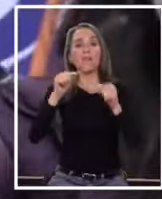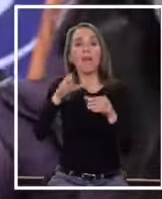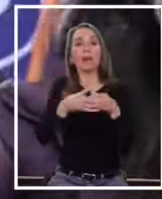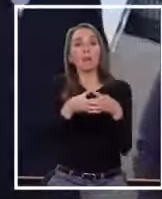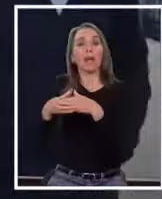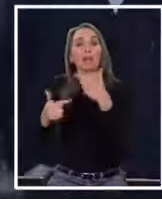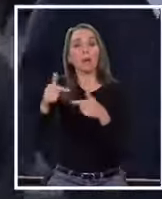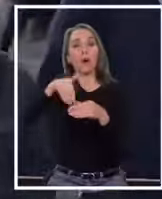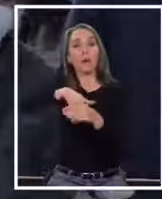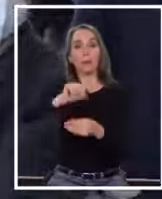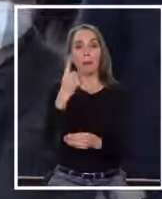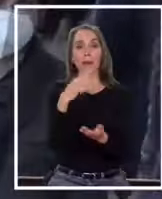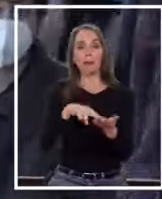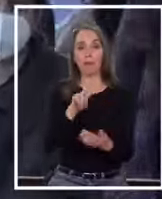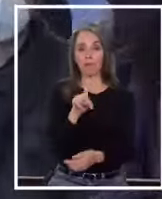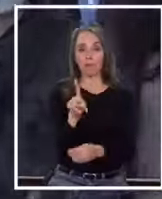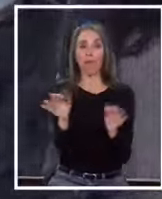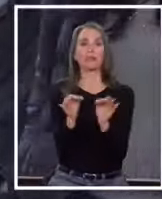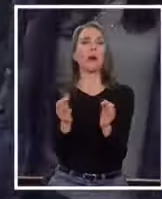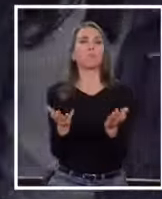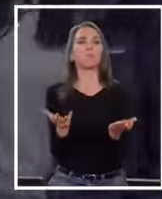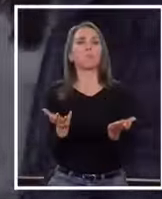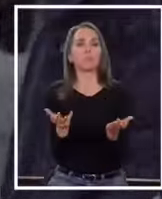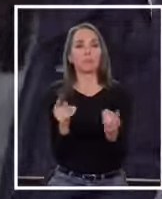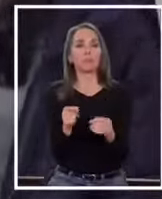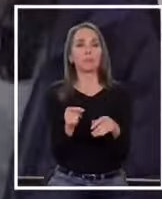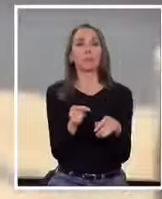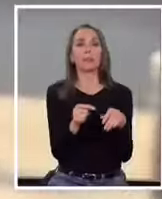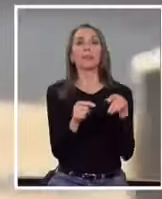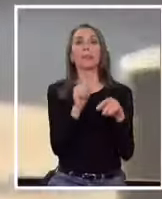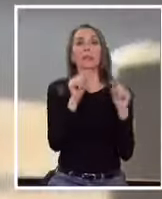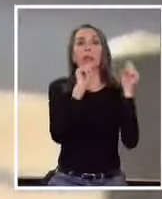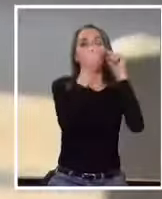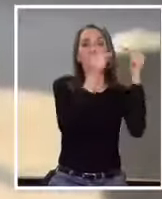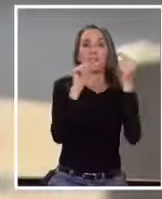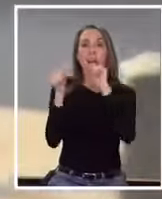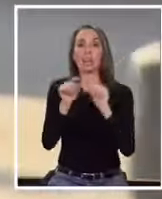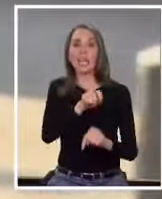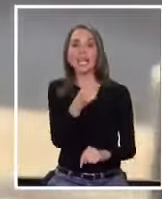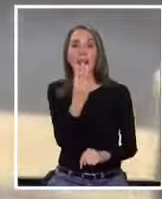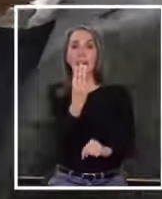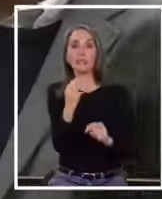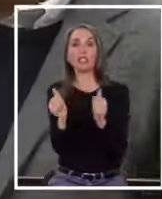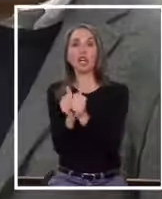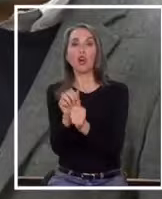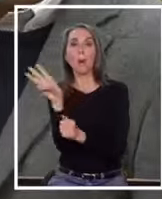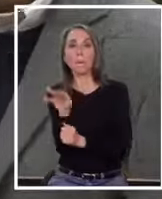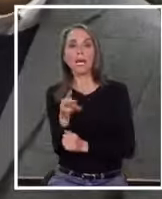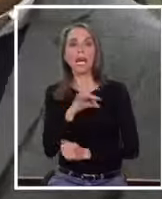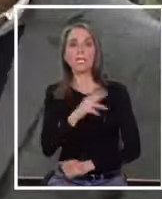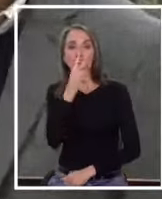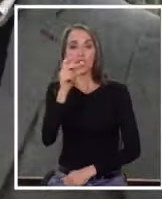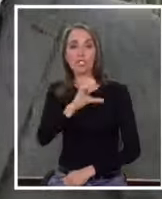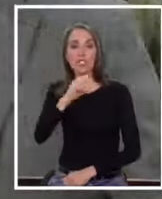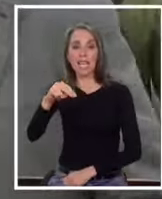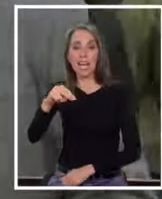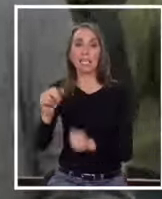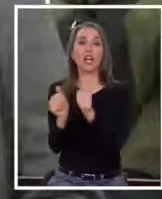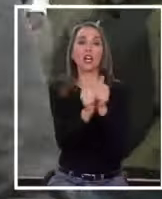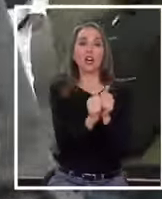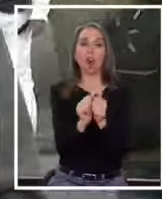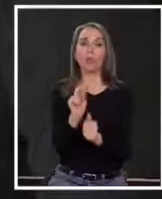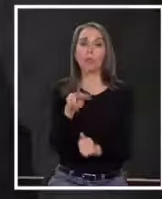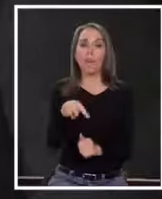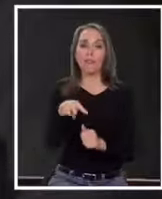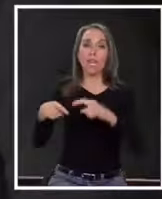primarias 2021. Ahora le explicamos de qué se trata. Ambos foros son organizados por Canal 13, Mega, Chilevisión CNN y Televisión